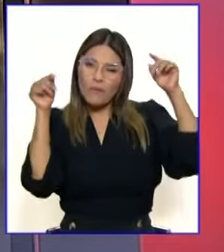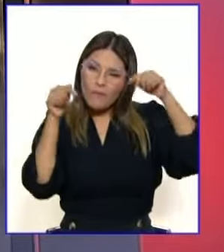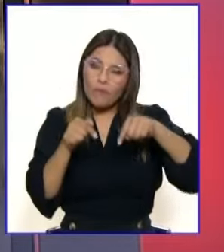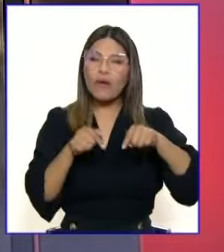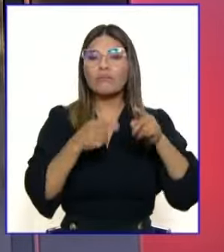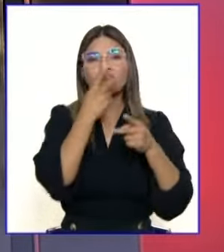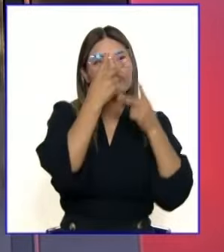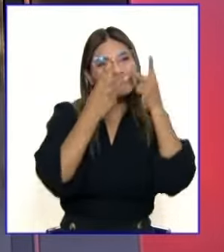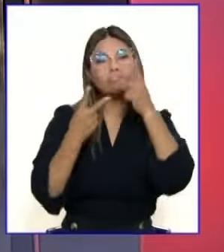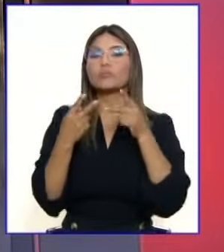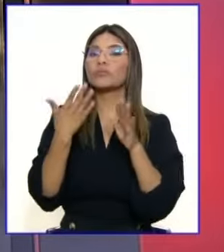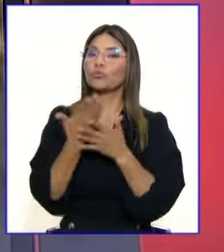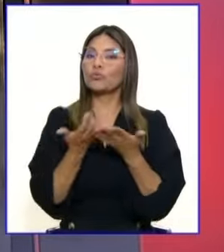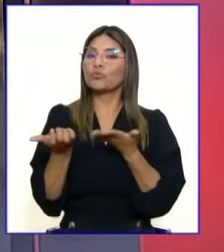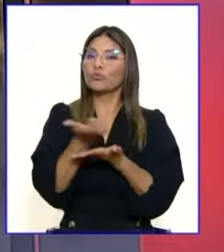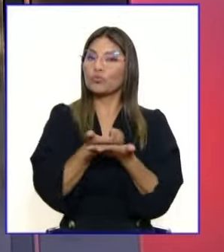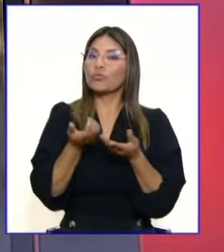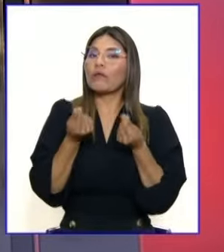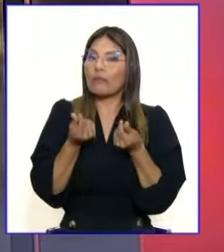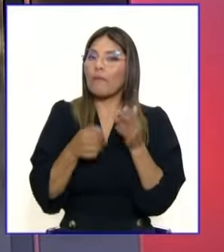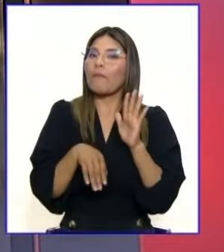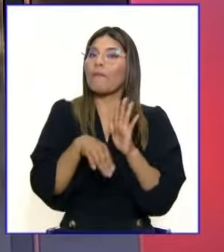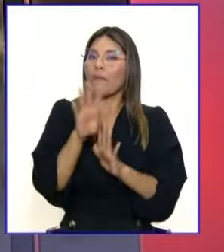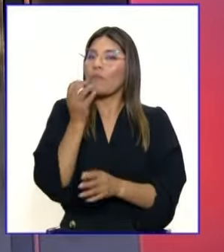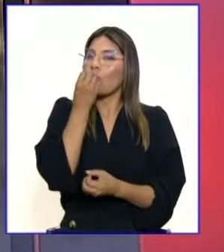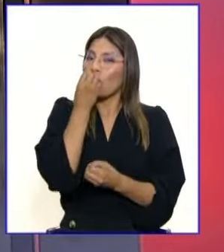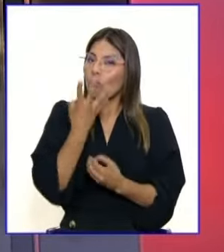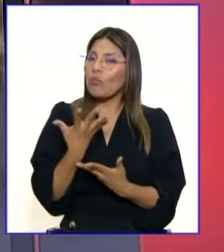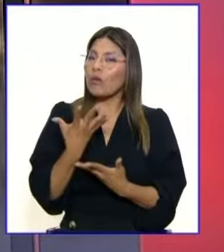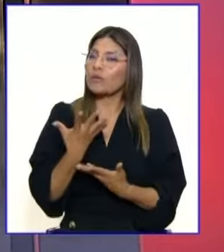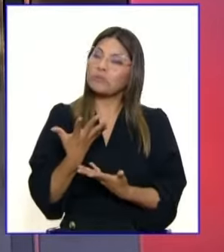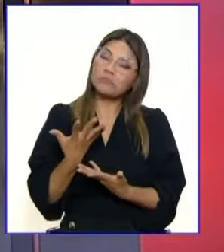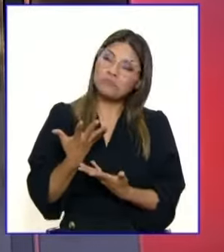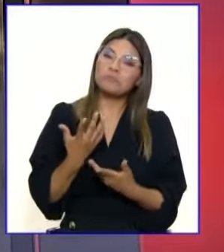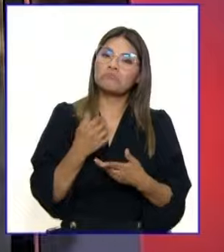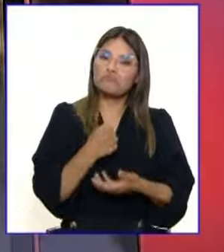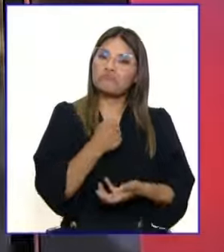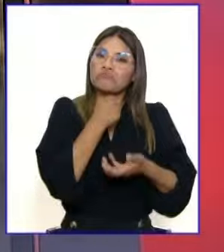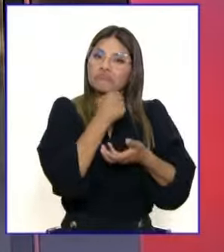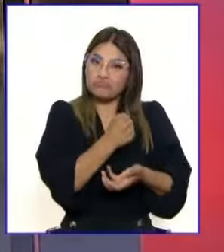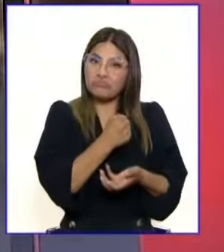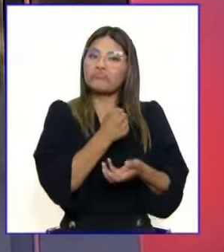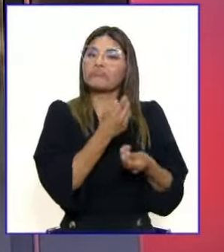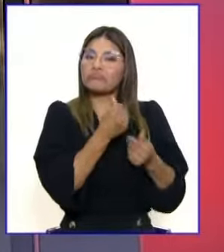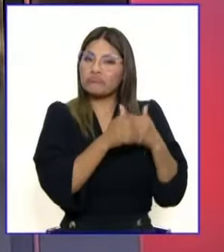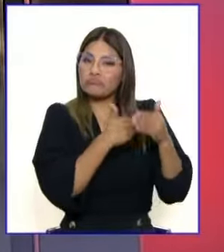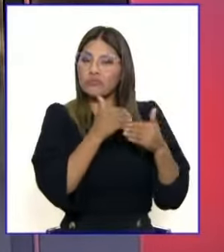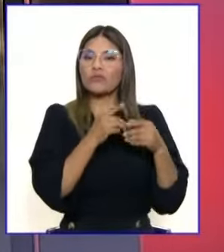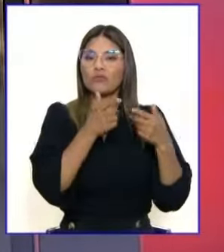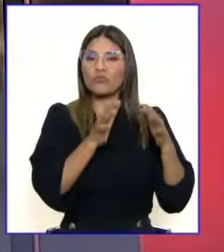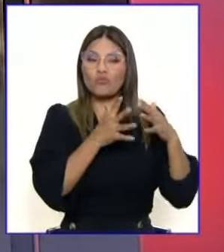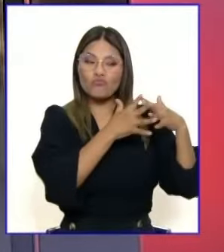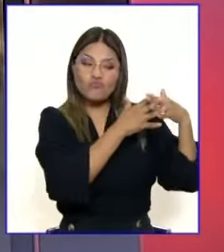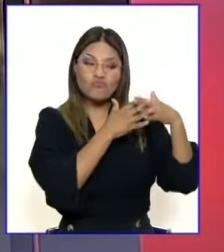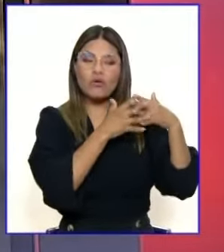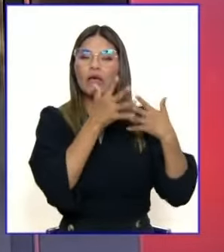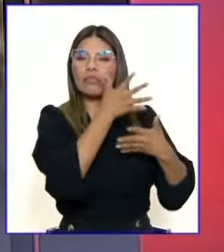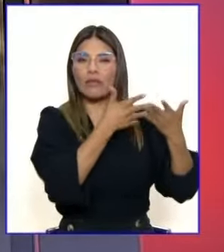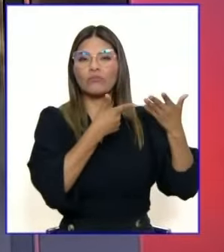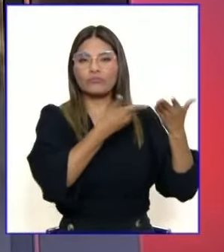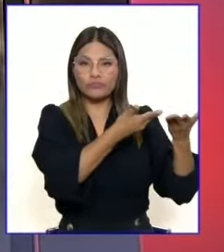trae una prosperidad muy sostenible. Entonces, ese es el tipo de relación comercial que tenemos con nuestros